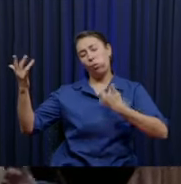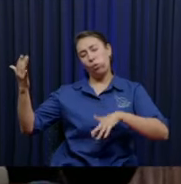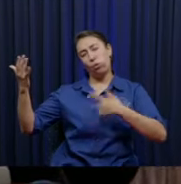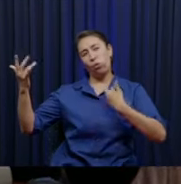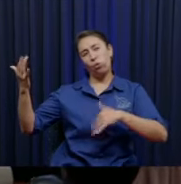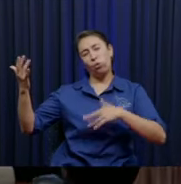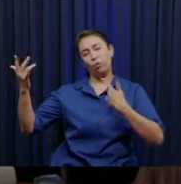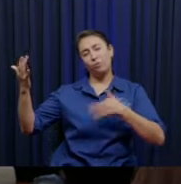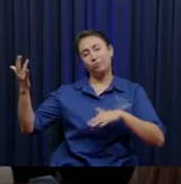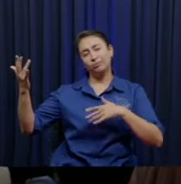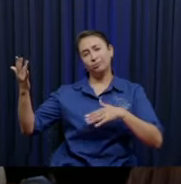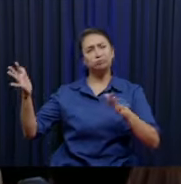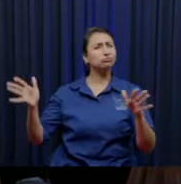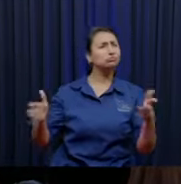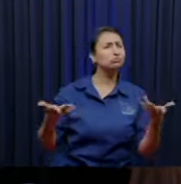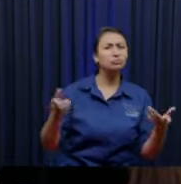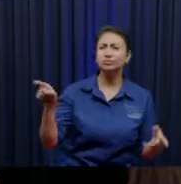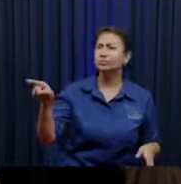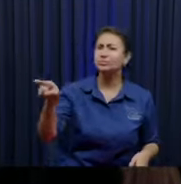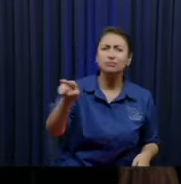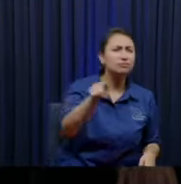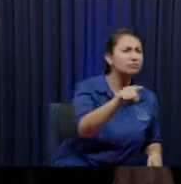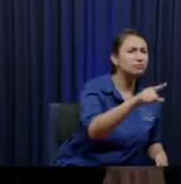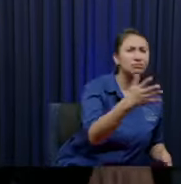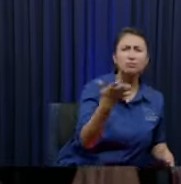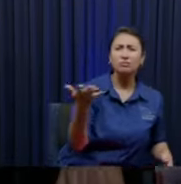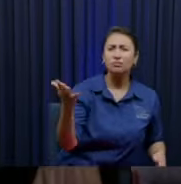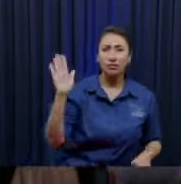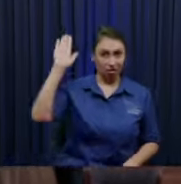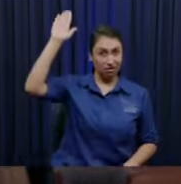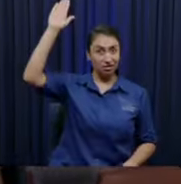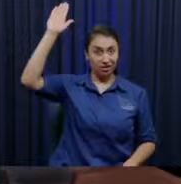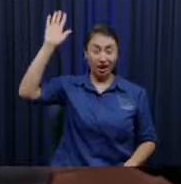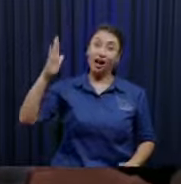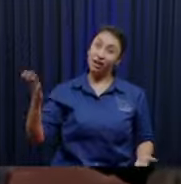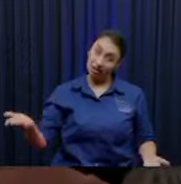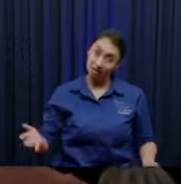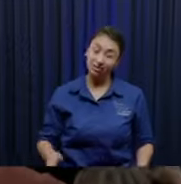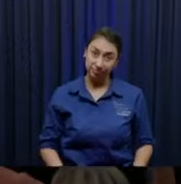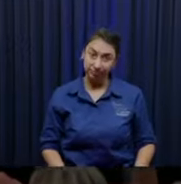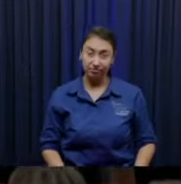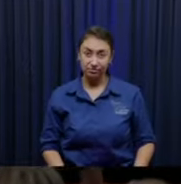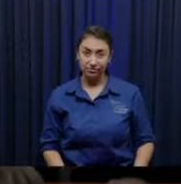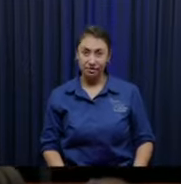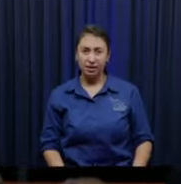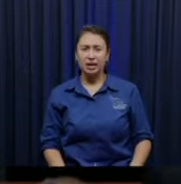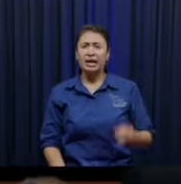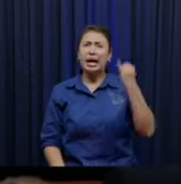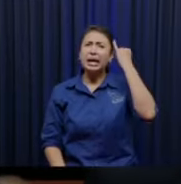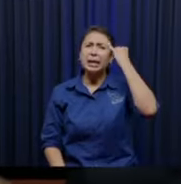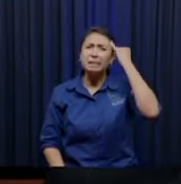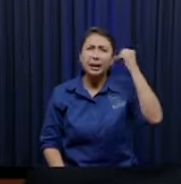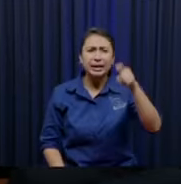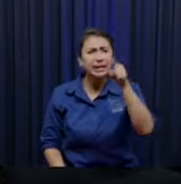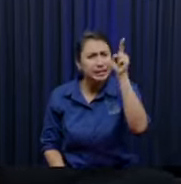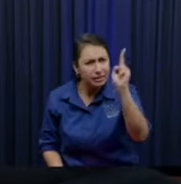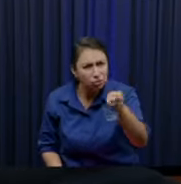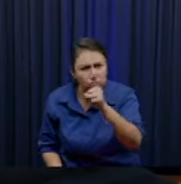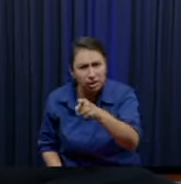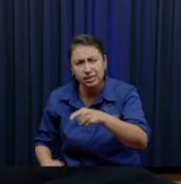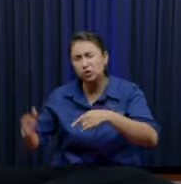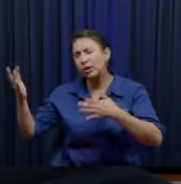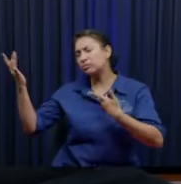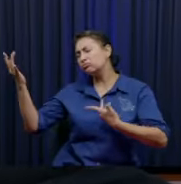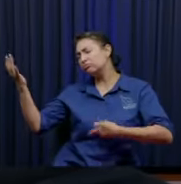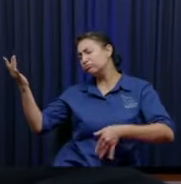los miro yo aquí? No, ¿saben? Mire, pues. O un instrumento musical. Imagínese usted, solito. Con